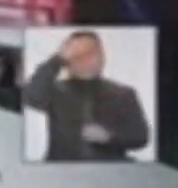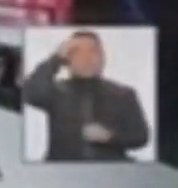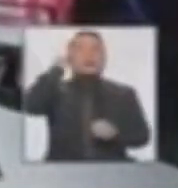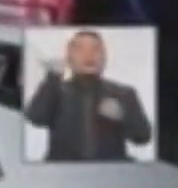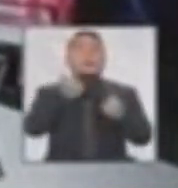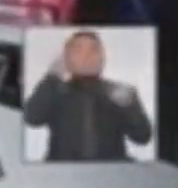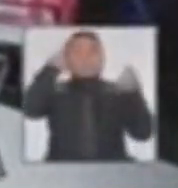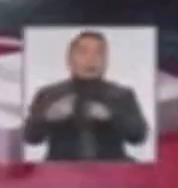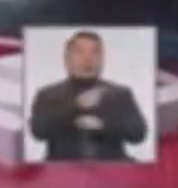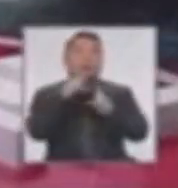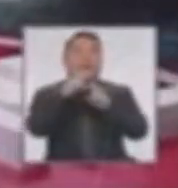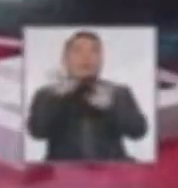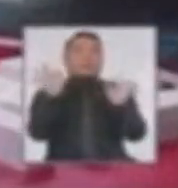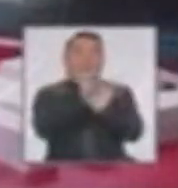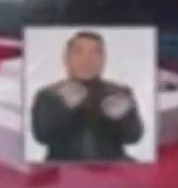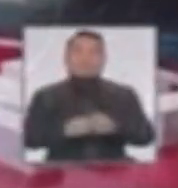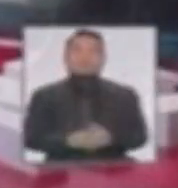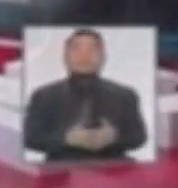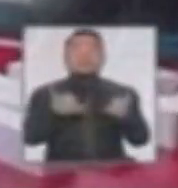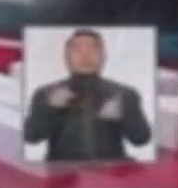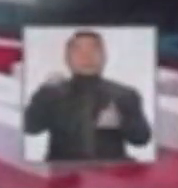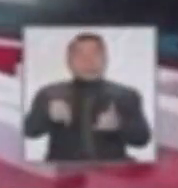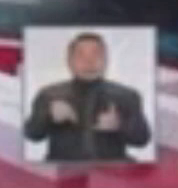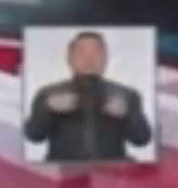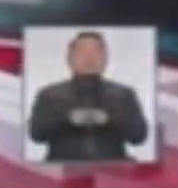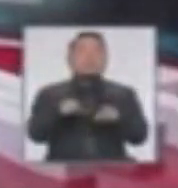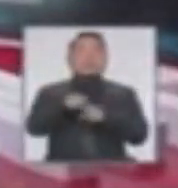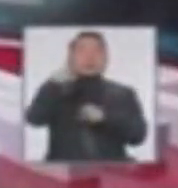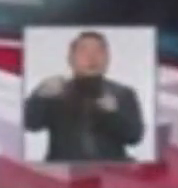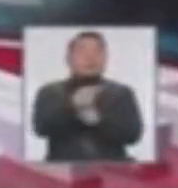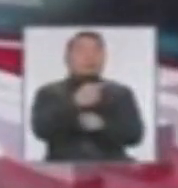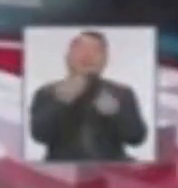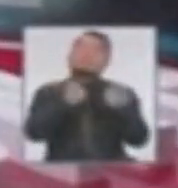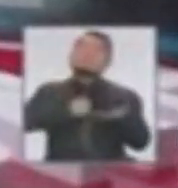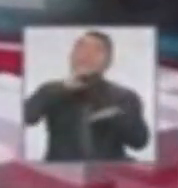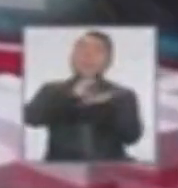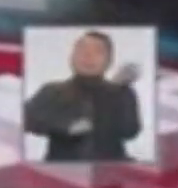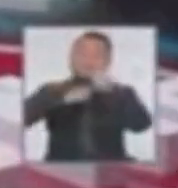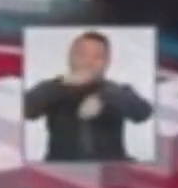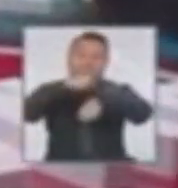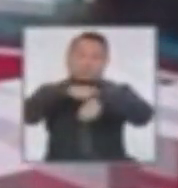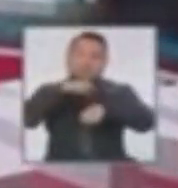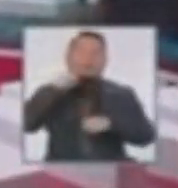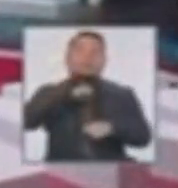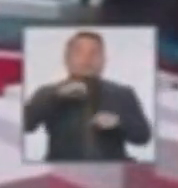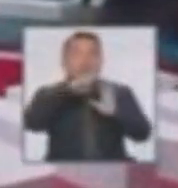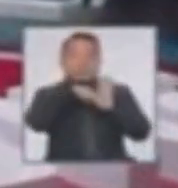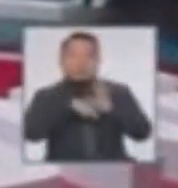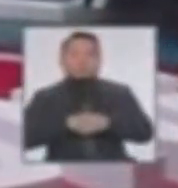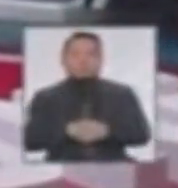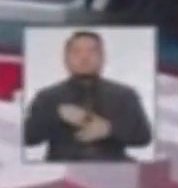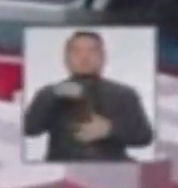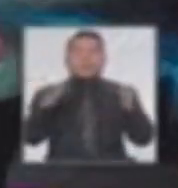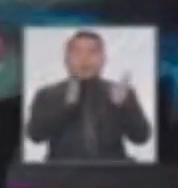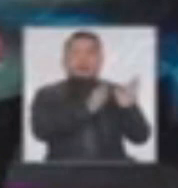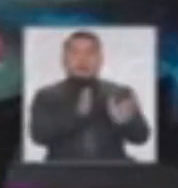y hay que empoderar nuevamente, vuelvo a decirlo, al sistema de justicia, que hay que reestructurarlo, sí. Por eso queremos desde la